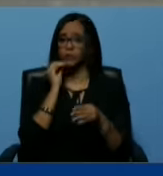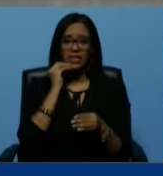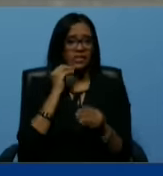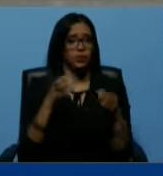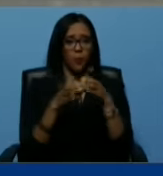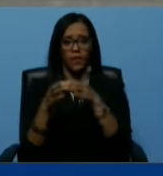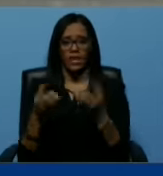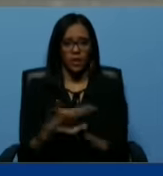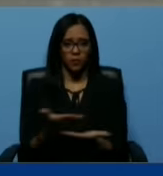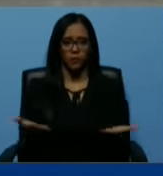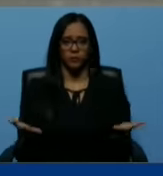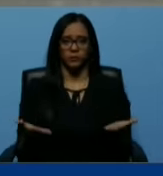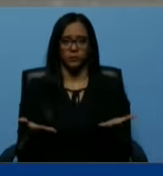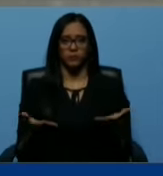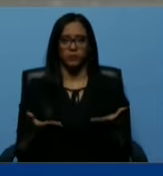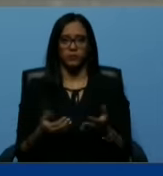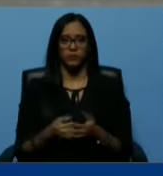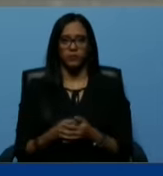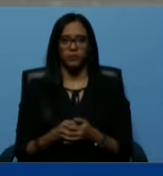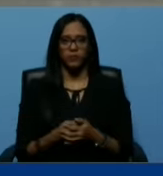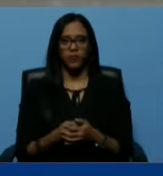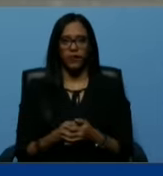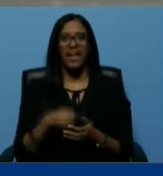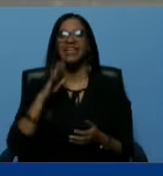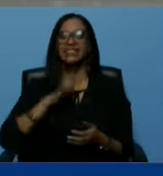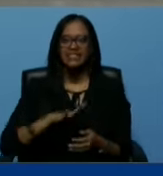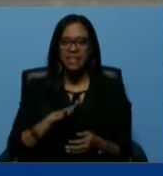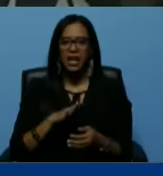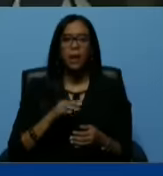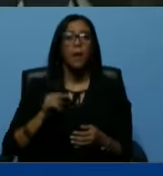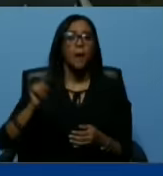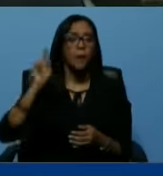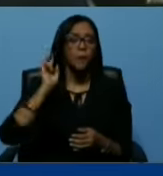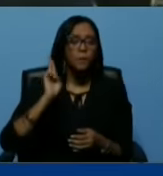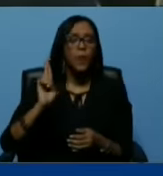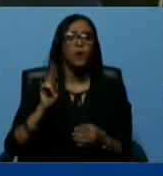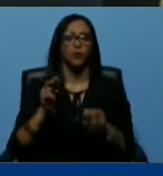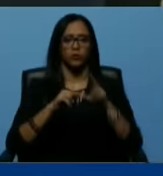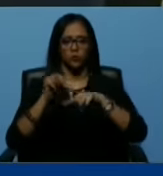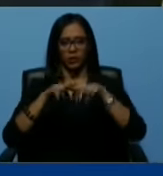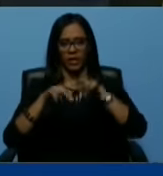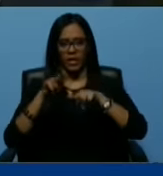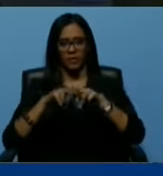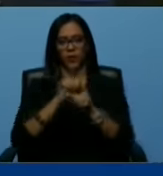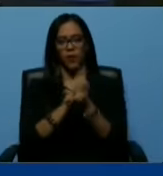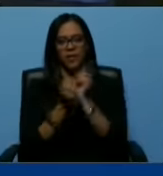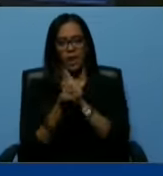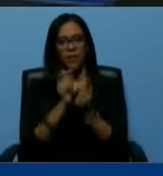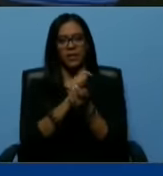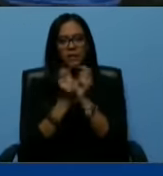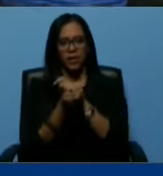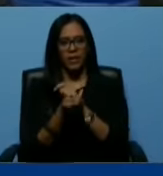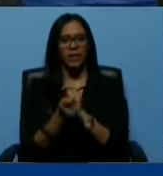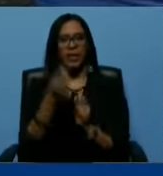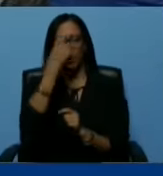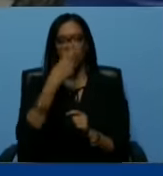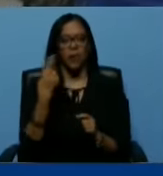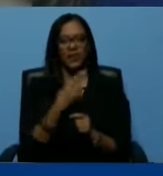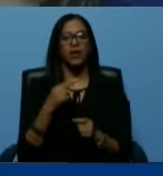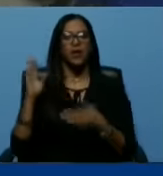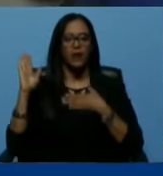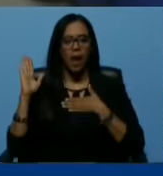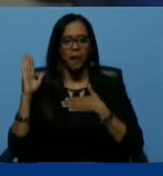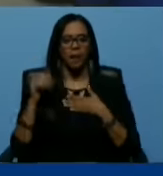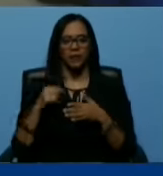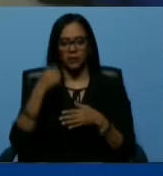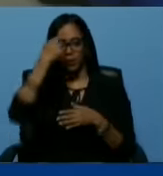compañeras, compatriotas. Está por construirse con los cambios y transformaciones que nos comprometimos y juramos ante el